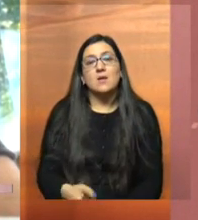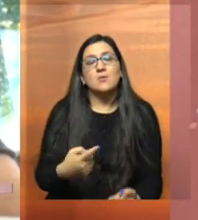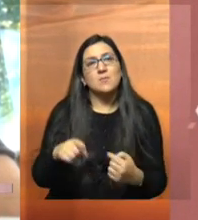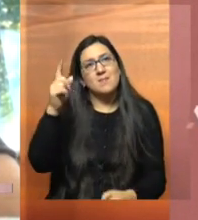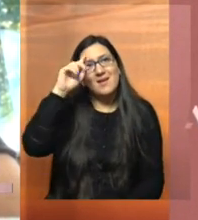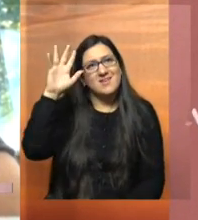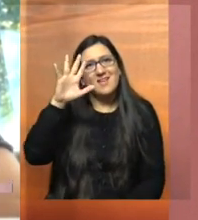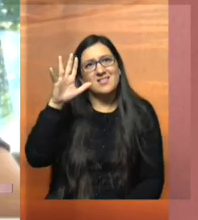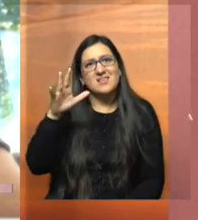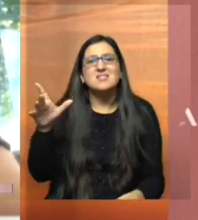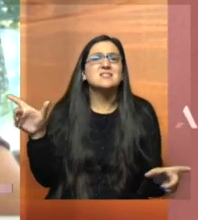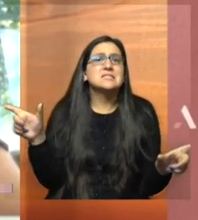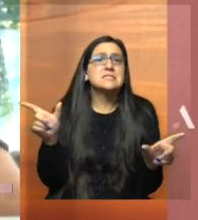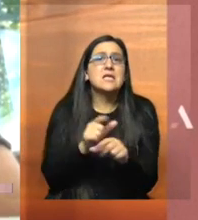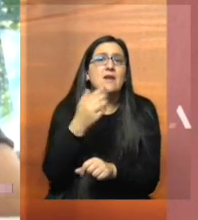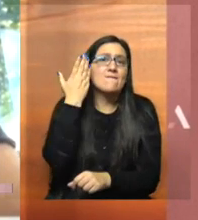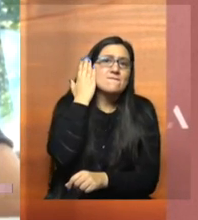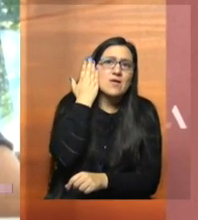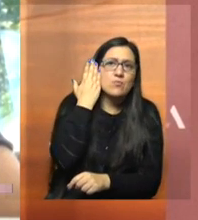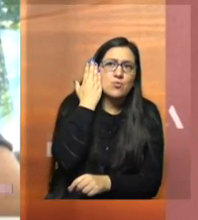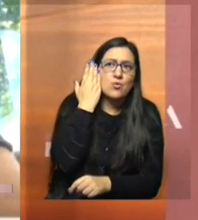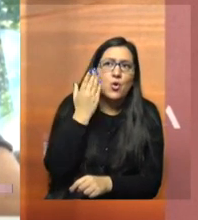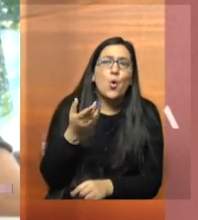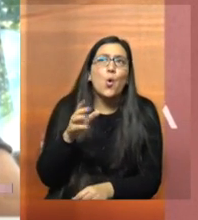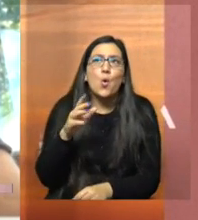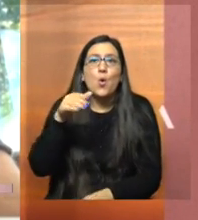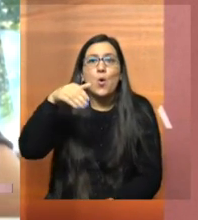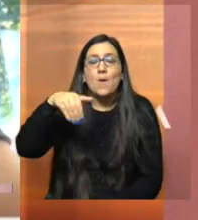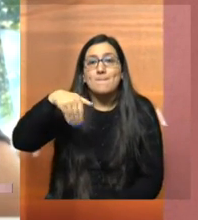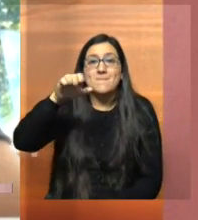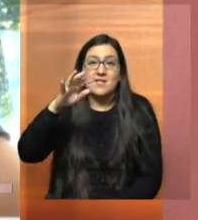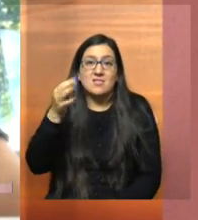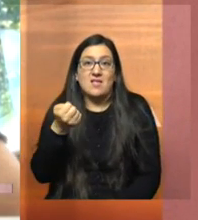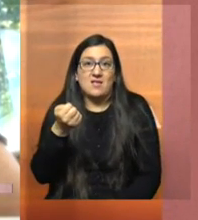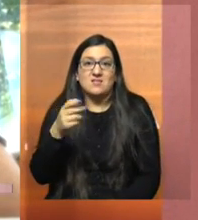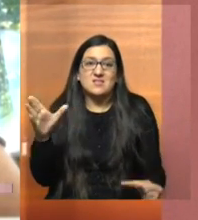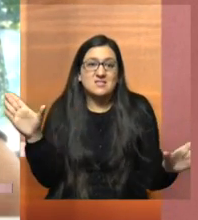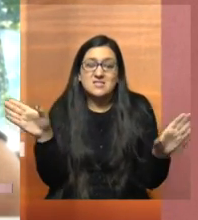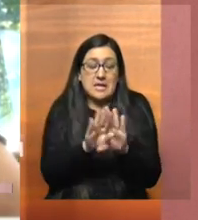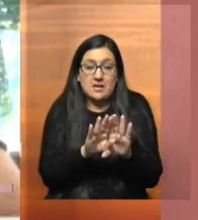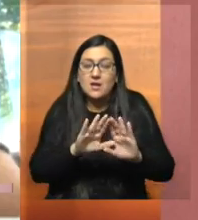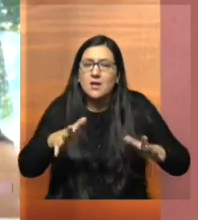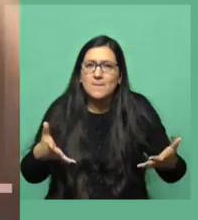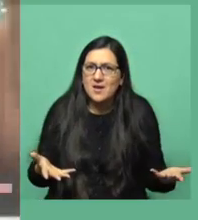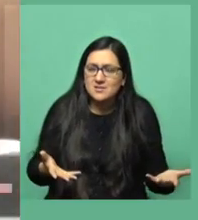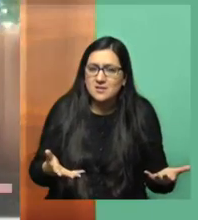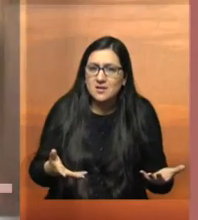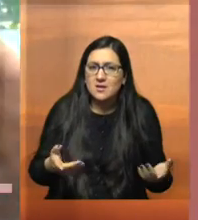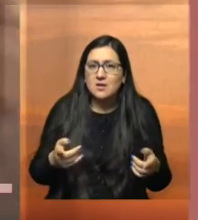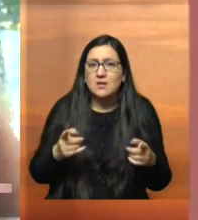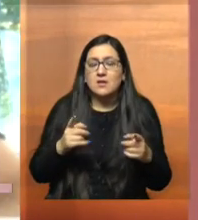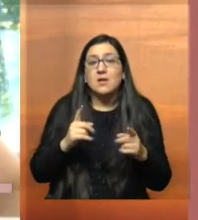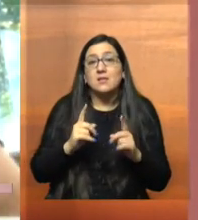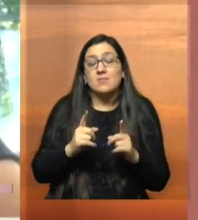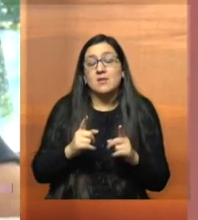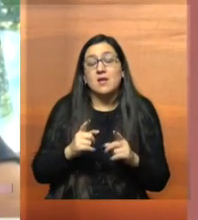¿qué pasa, no? Y al mismo tiempo, tengamos en cuenta que esto es manejado por algoritmos, entonces los algoritmos privilegian una noticia antes que